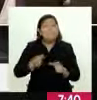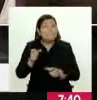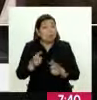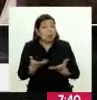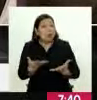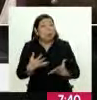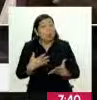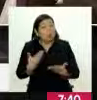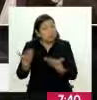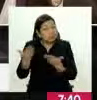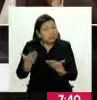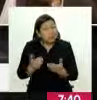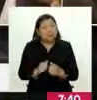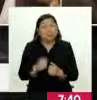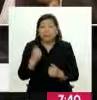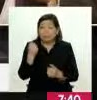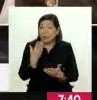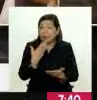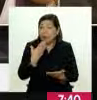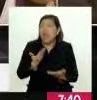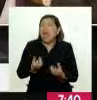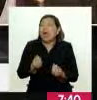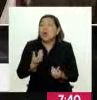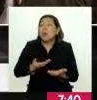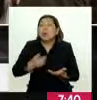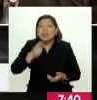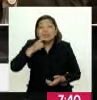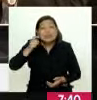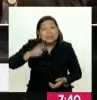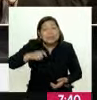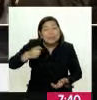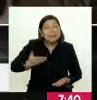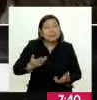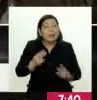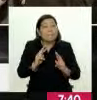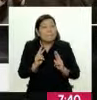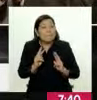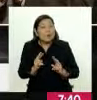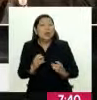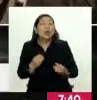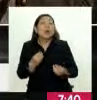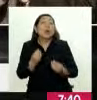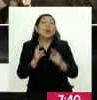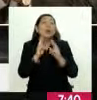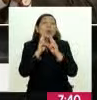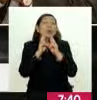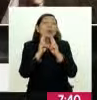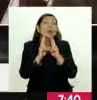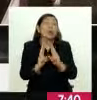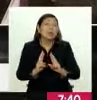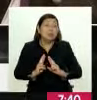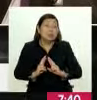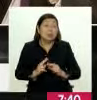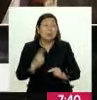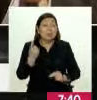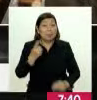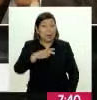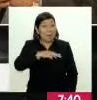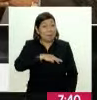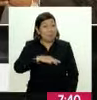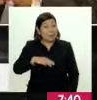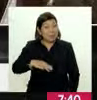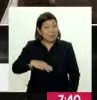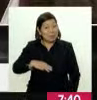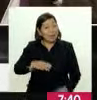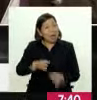nos podemos sentar y podemos entender mucho la dinámica, las necesidades, ver sectorialmente cómo vamos a responder. Nuestro Premier ha sido bastante claro en